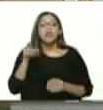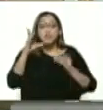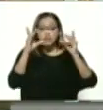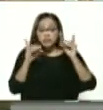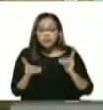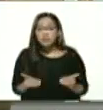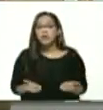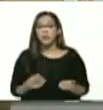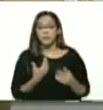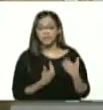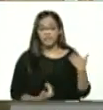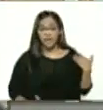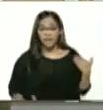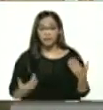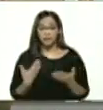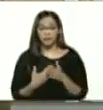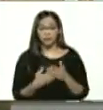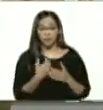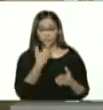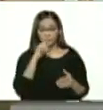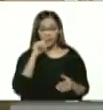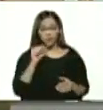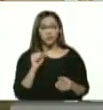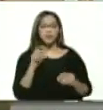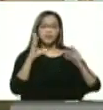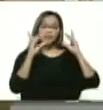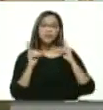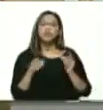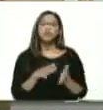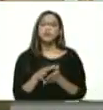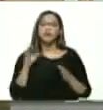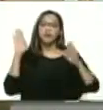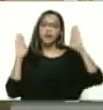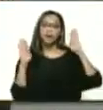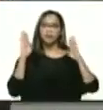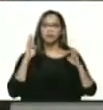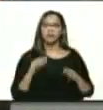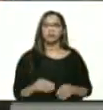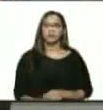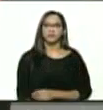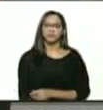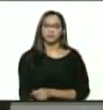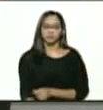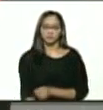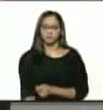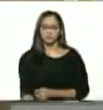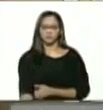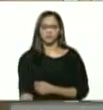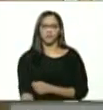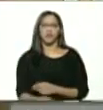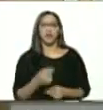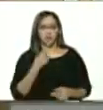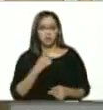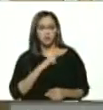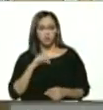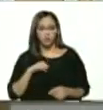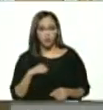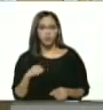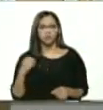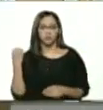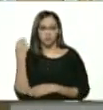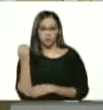el presidente nicolás maduro la decisión sobre los candidatos y las candidatas sólo hizo nuestro congreso